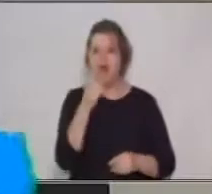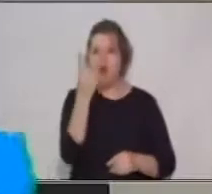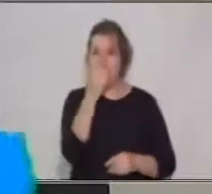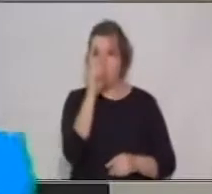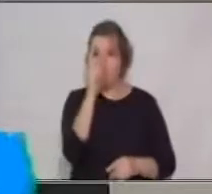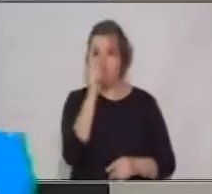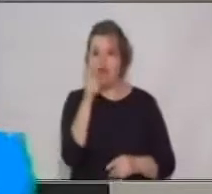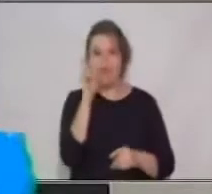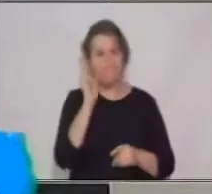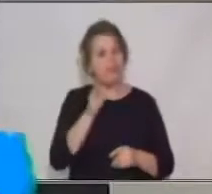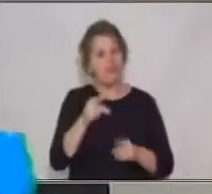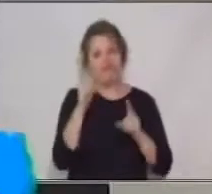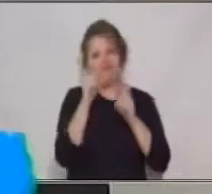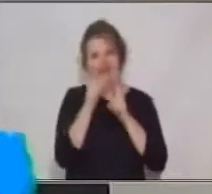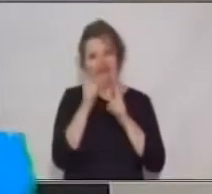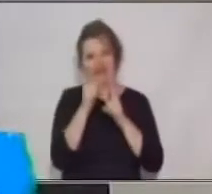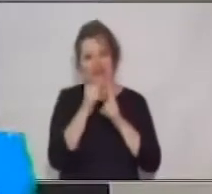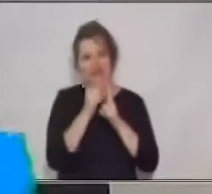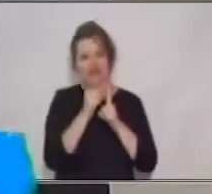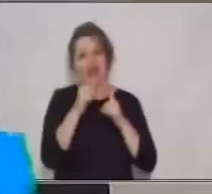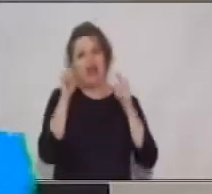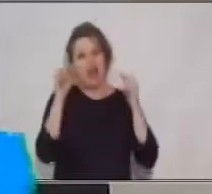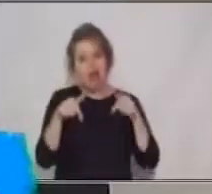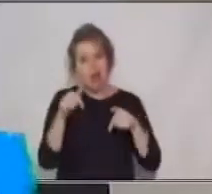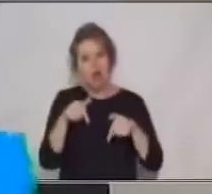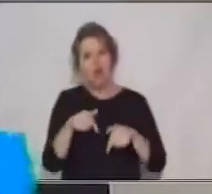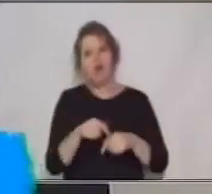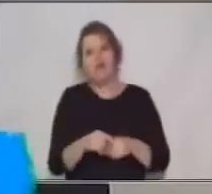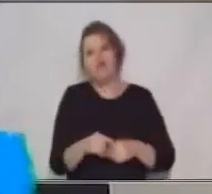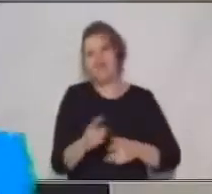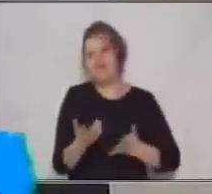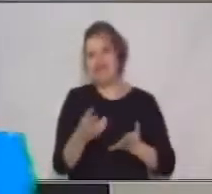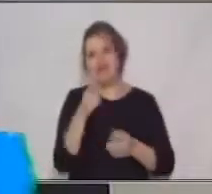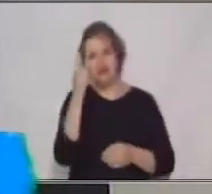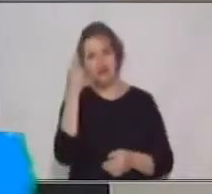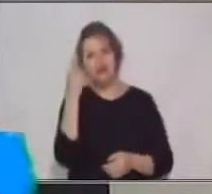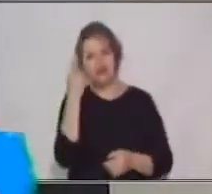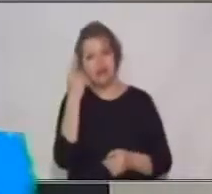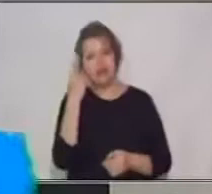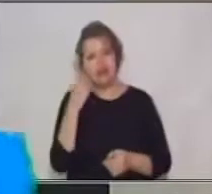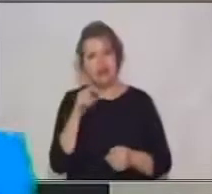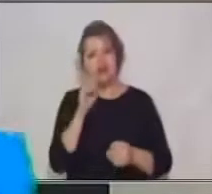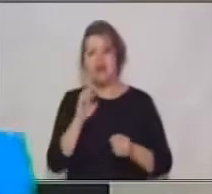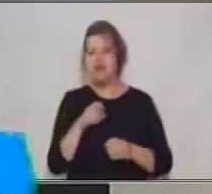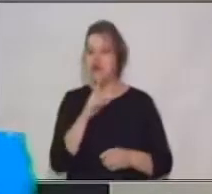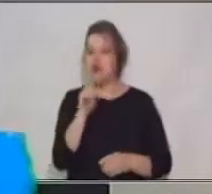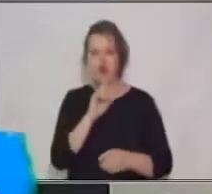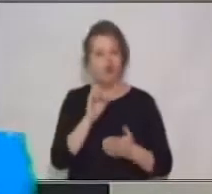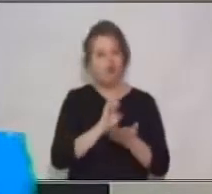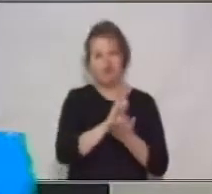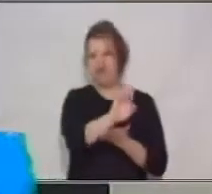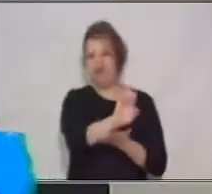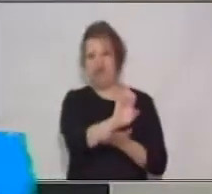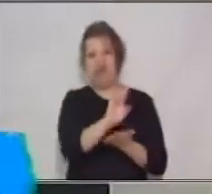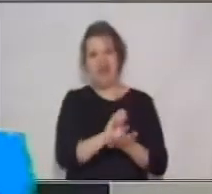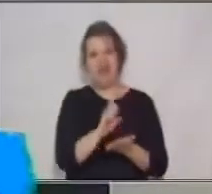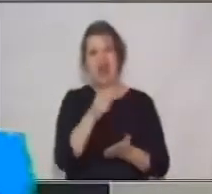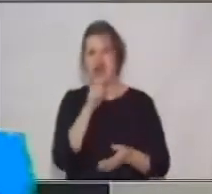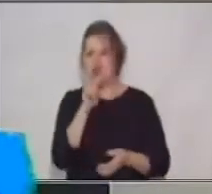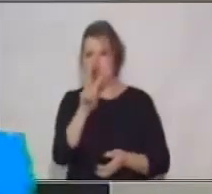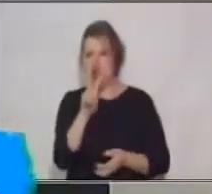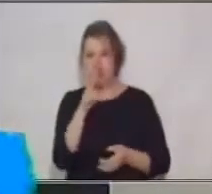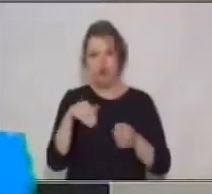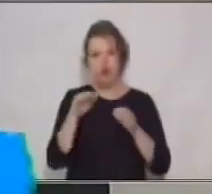Academia Española considero yo que ya lo ha habilitado, pero por cuestión de estética mejor evitémoslo. Entonces podemos identificar este más, que